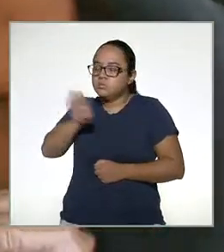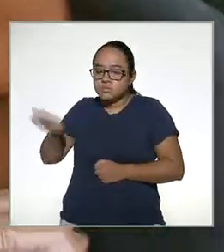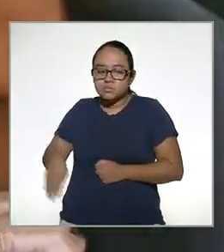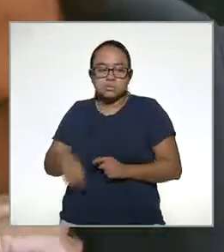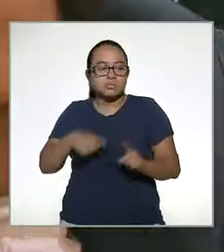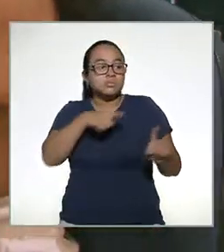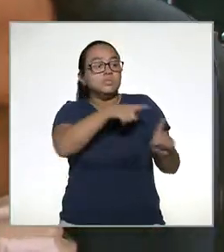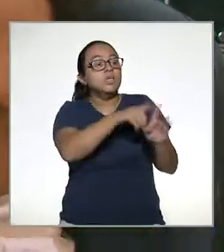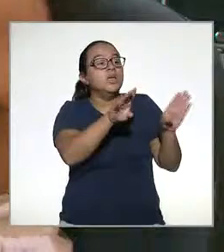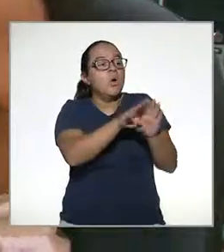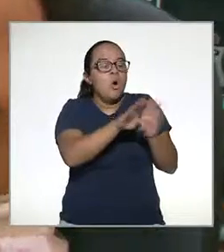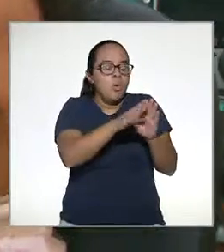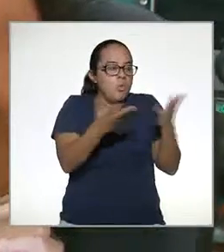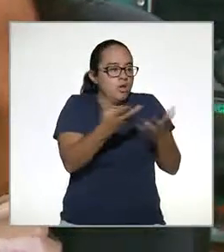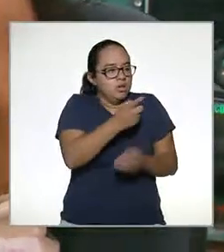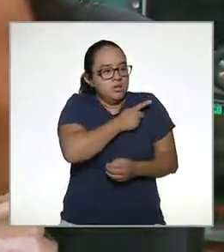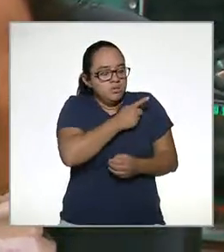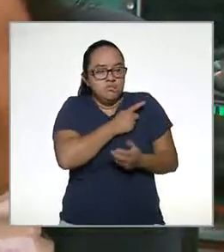las herramientas suficientes.